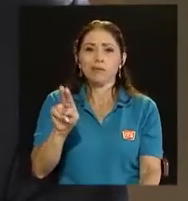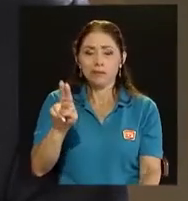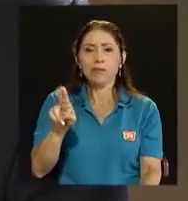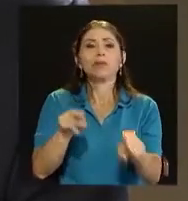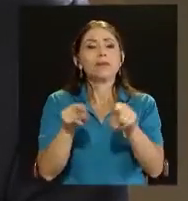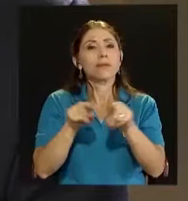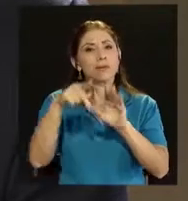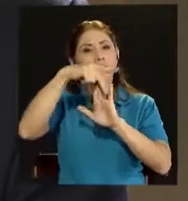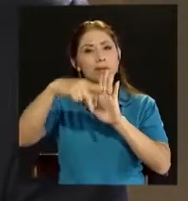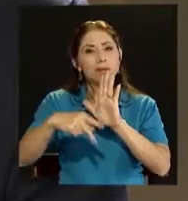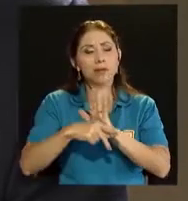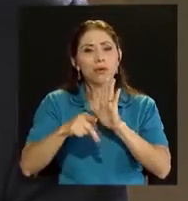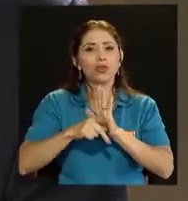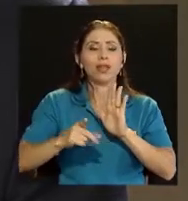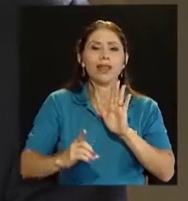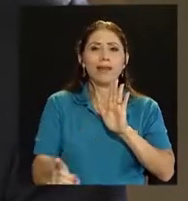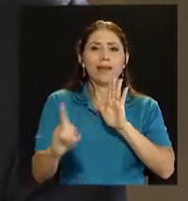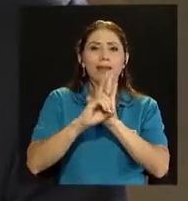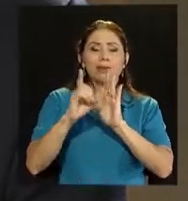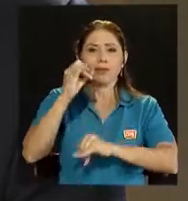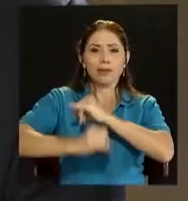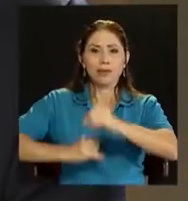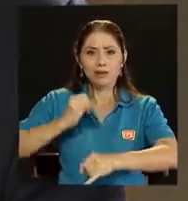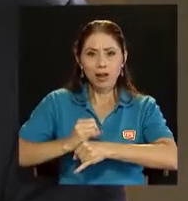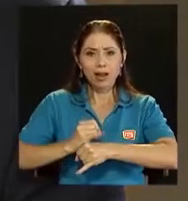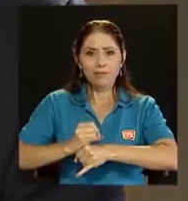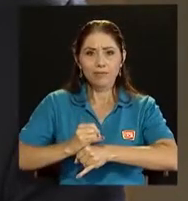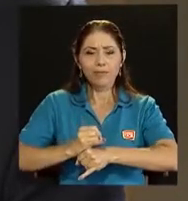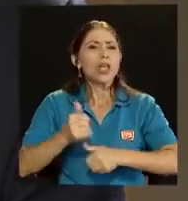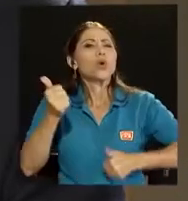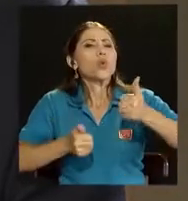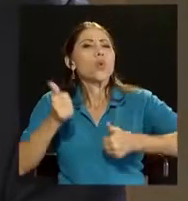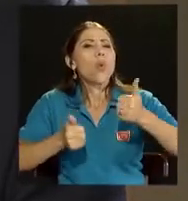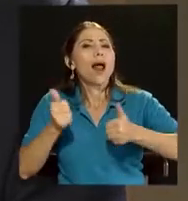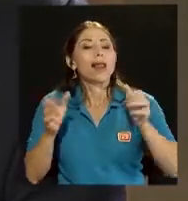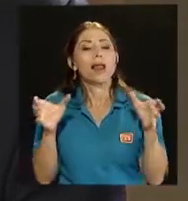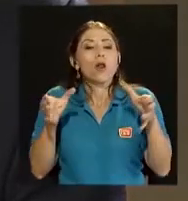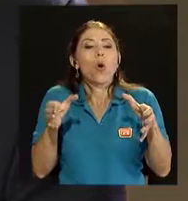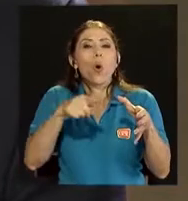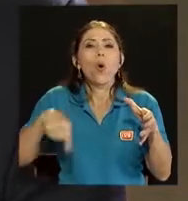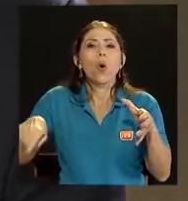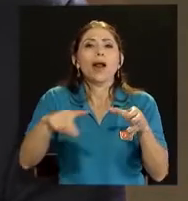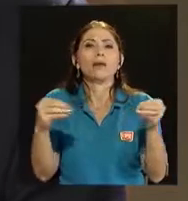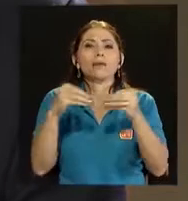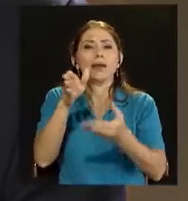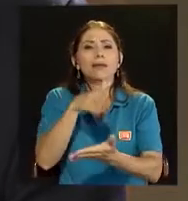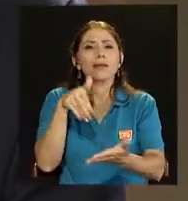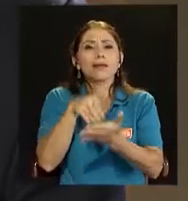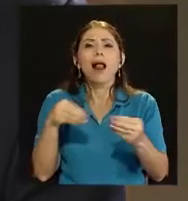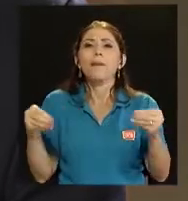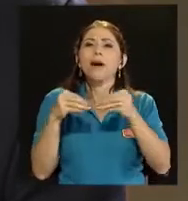los principios de derecho internacional. ¿Y cuál sería el órgano más central, más